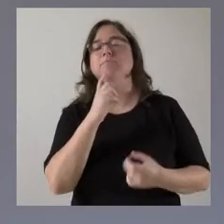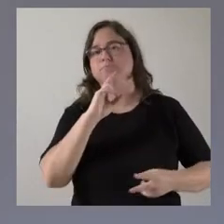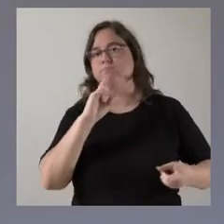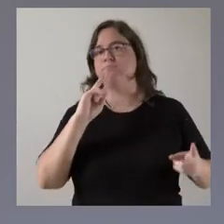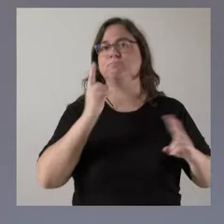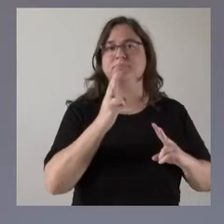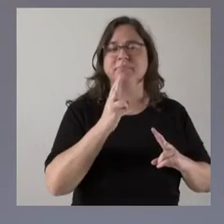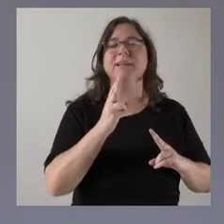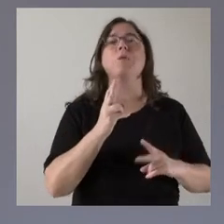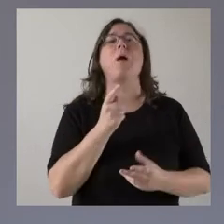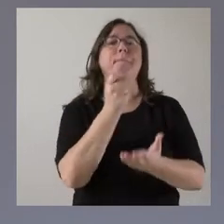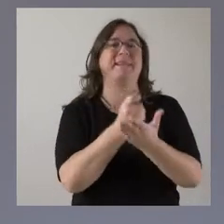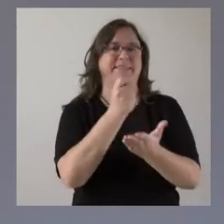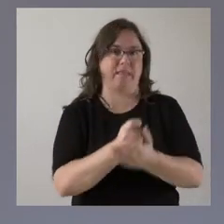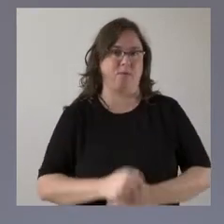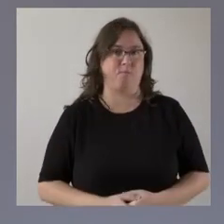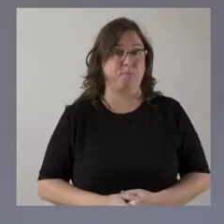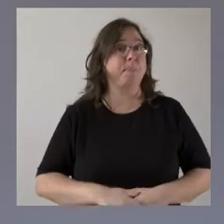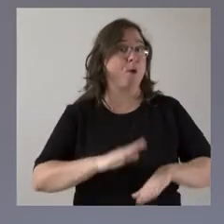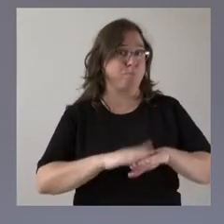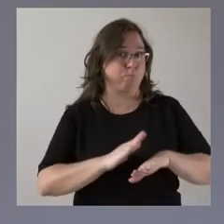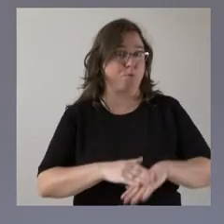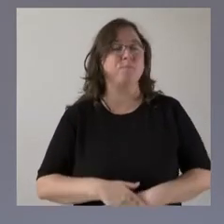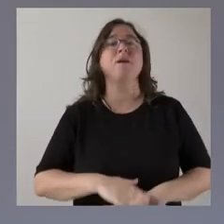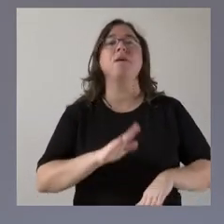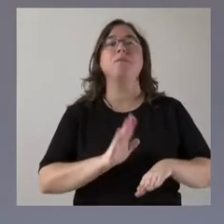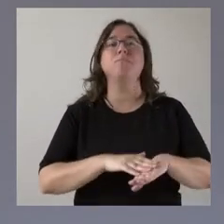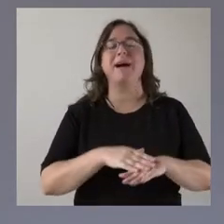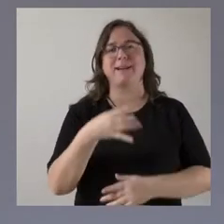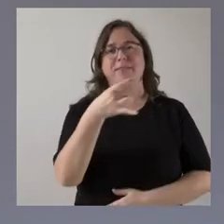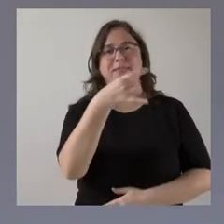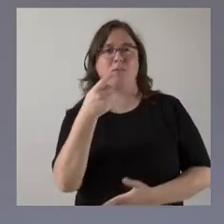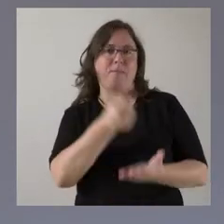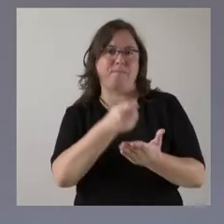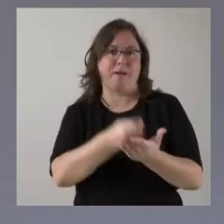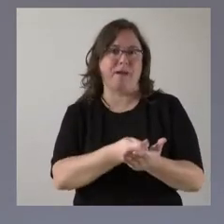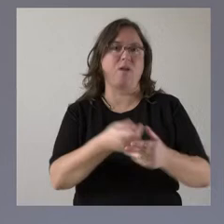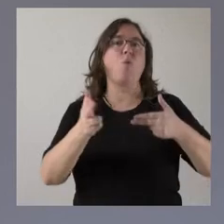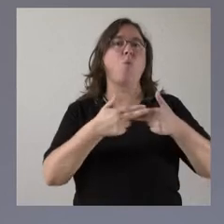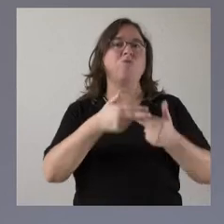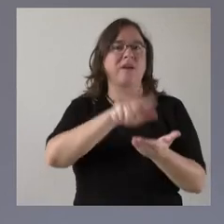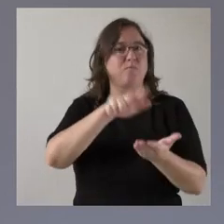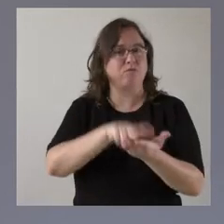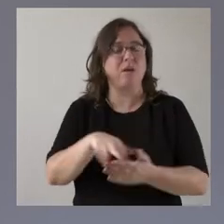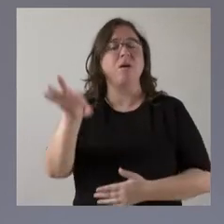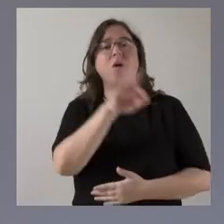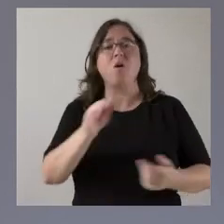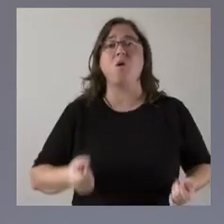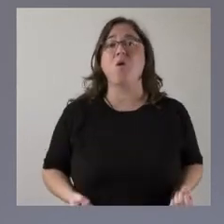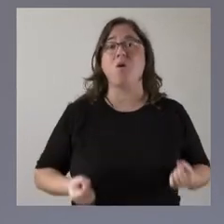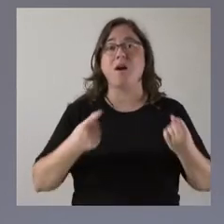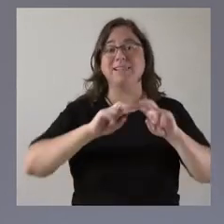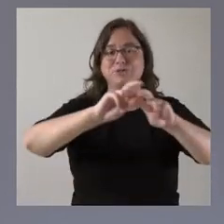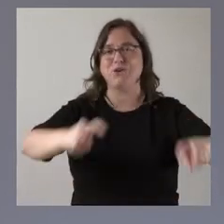la prestación económica para qué Para el pago de la cuota hipotecaria para gastos ordinarios de innovación de préstamo